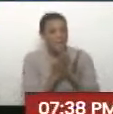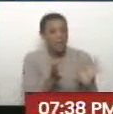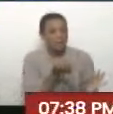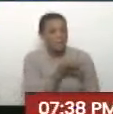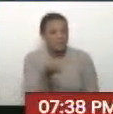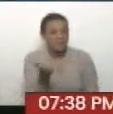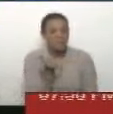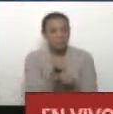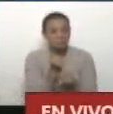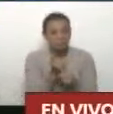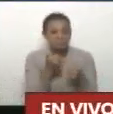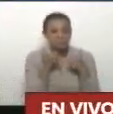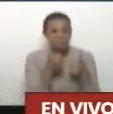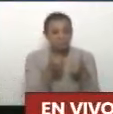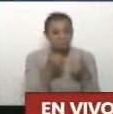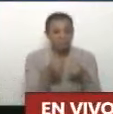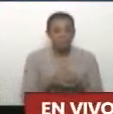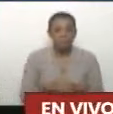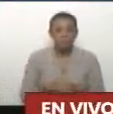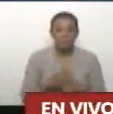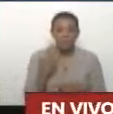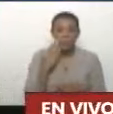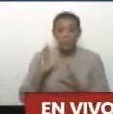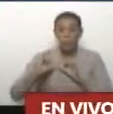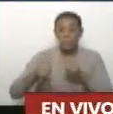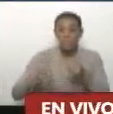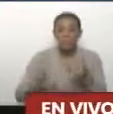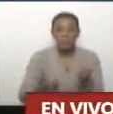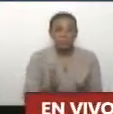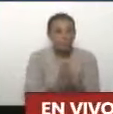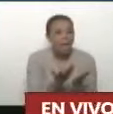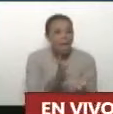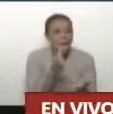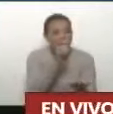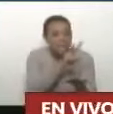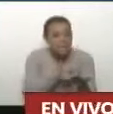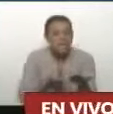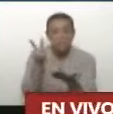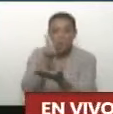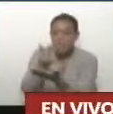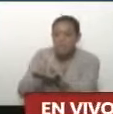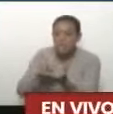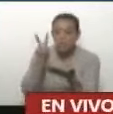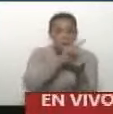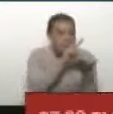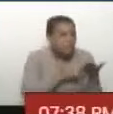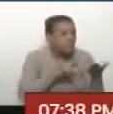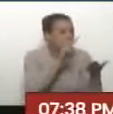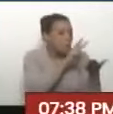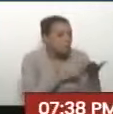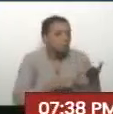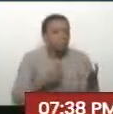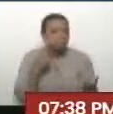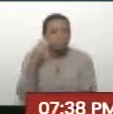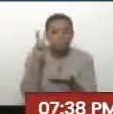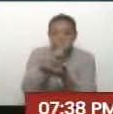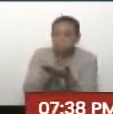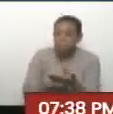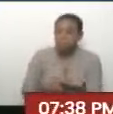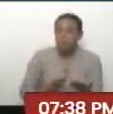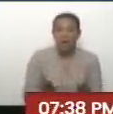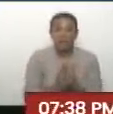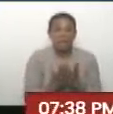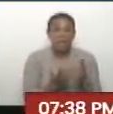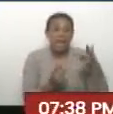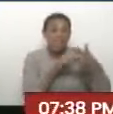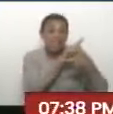excelente he estado Mira comiendo libros todos estos días comiendo libro para acá comiendo libros para allá me estoy leyendo